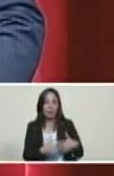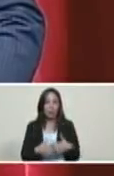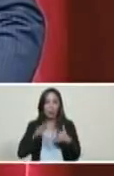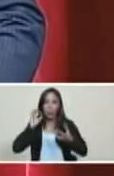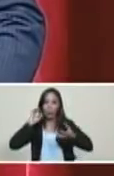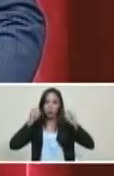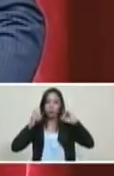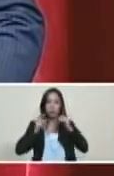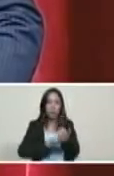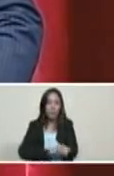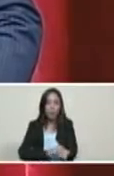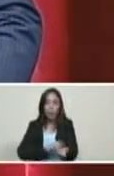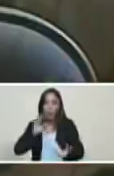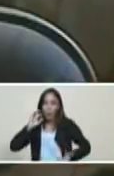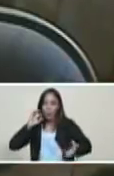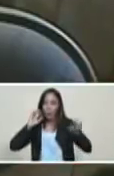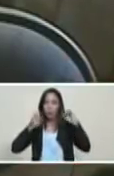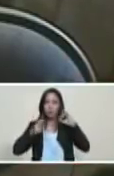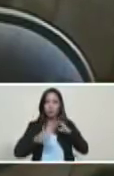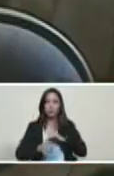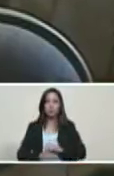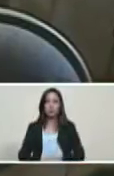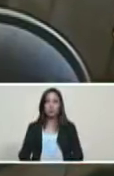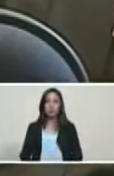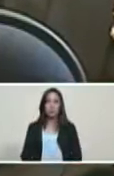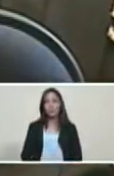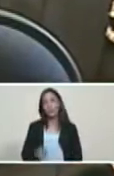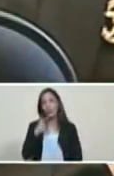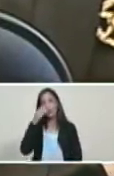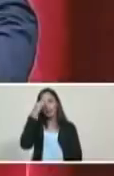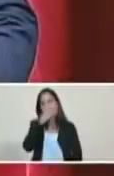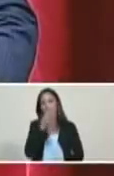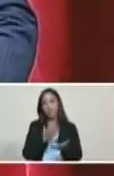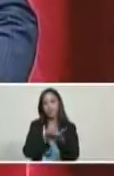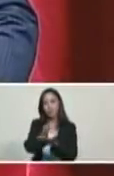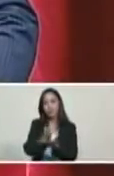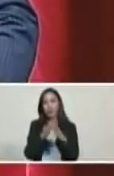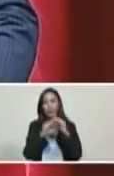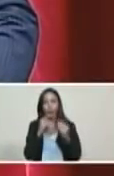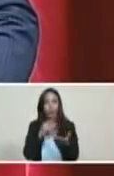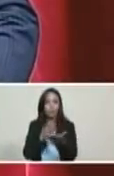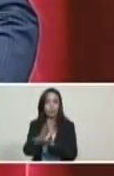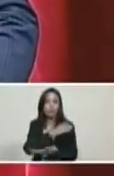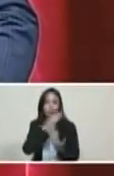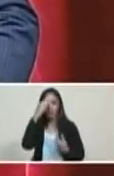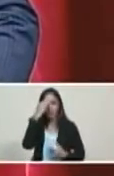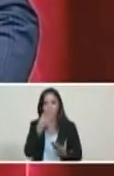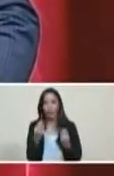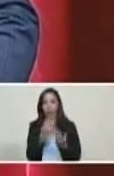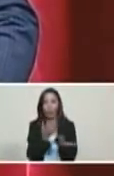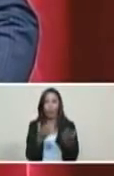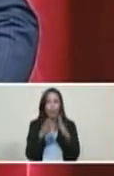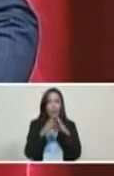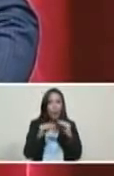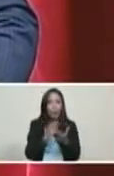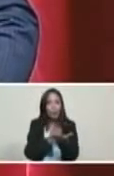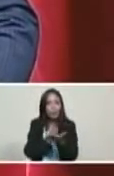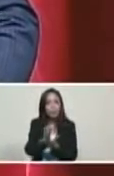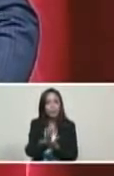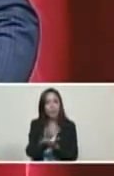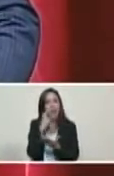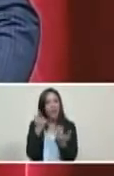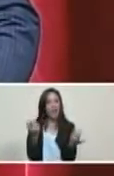Están como locos, porque sabe que hemos tomado el rumbo. y los factores de corrección irán superando